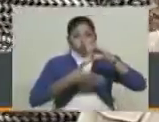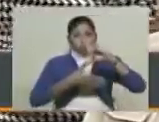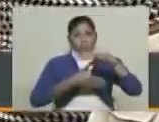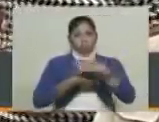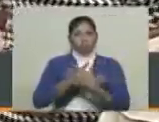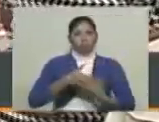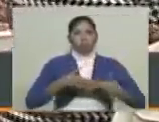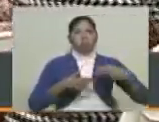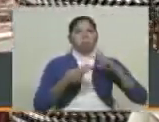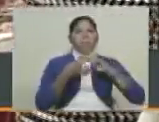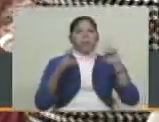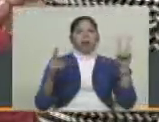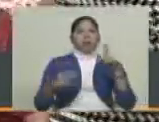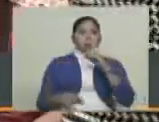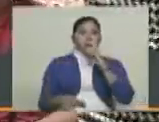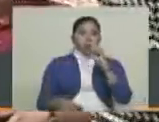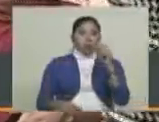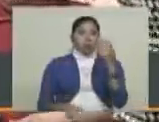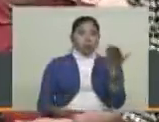Maduro.